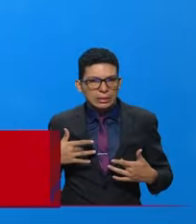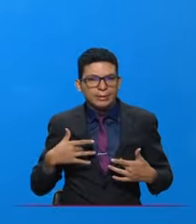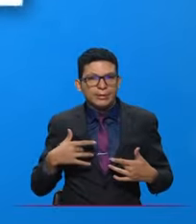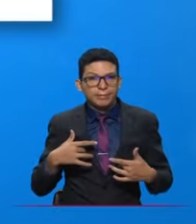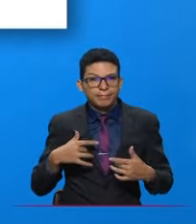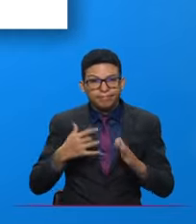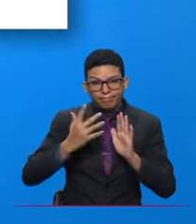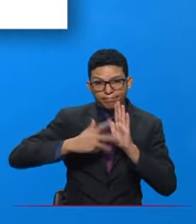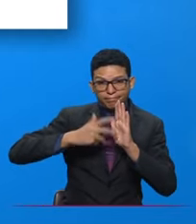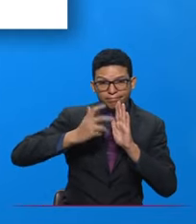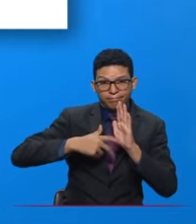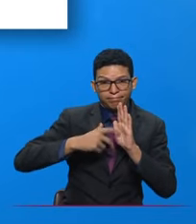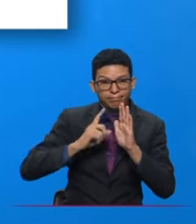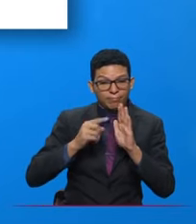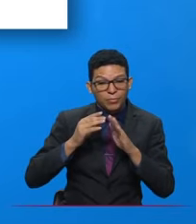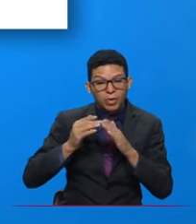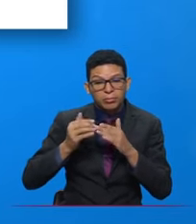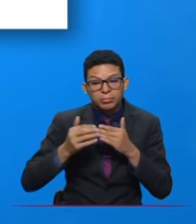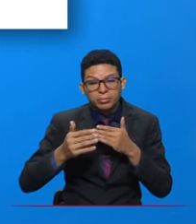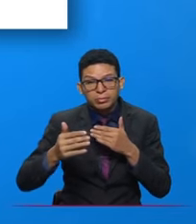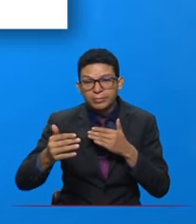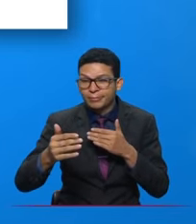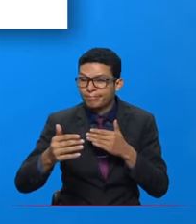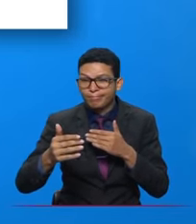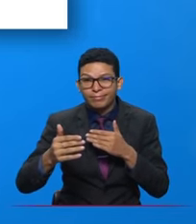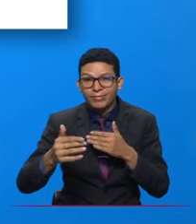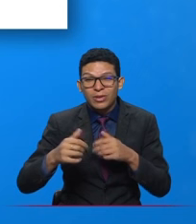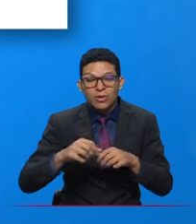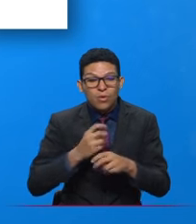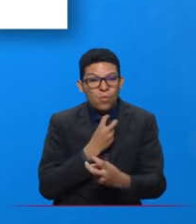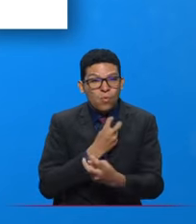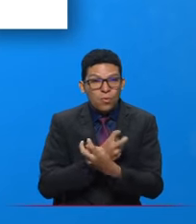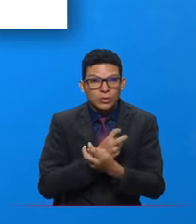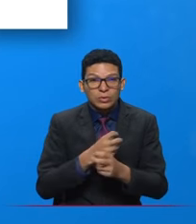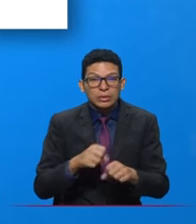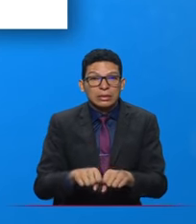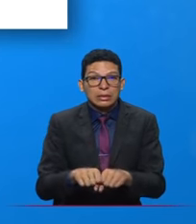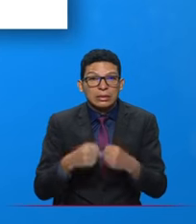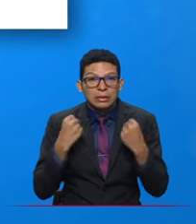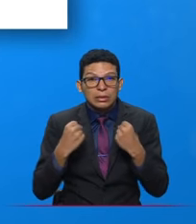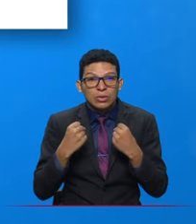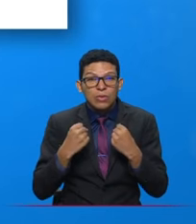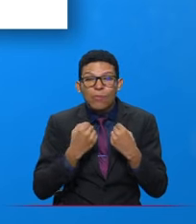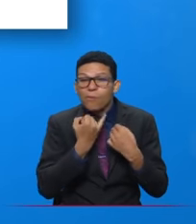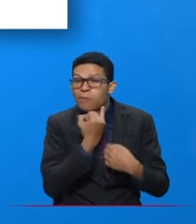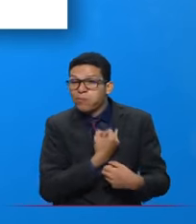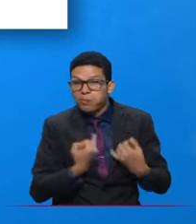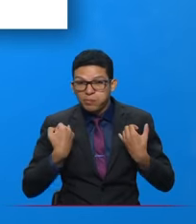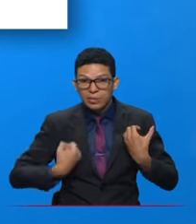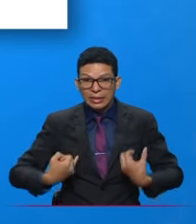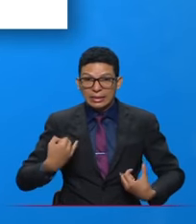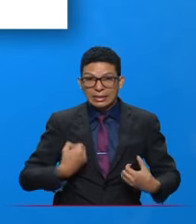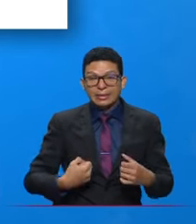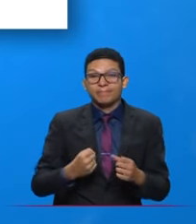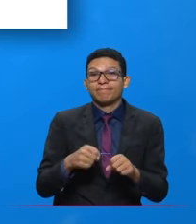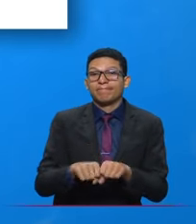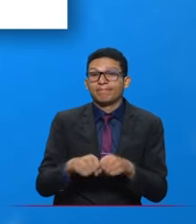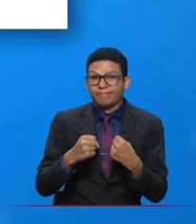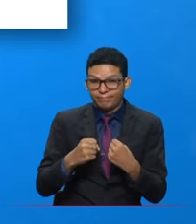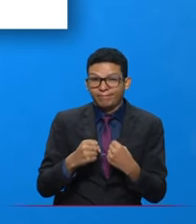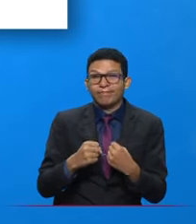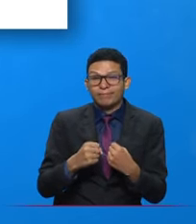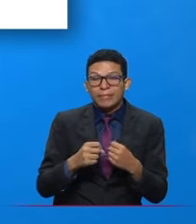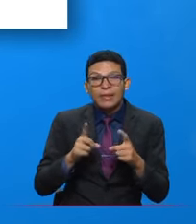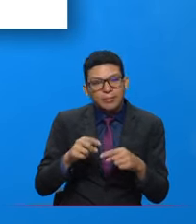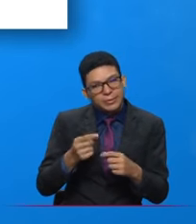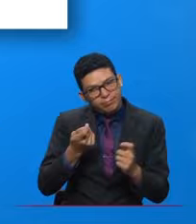diagnóstico no es alentador. Tiene múltiples fracturas y trauma en sus arterias, por lo que es urgente su traslado a una